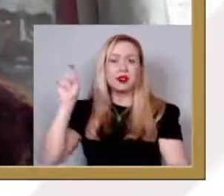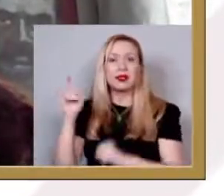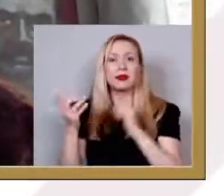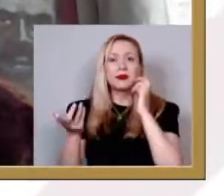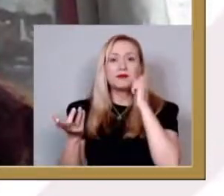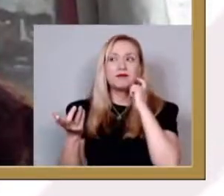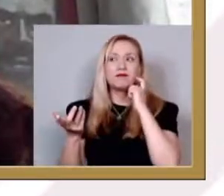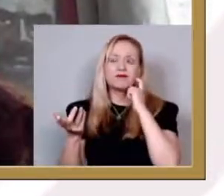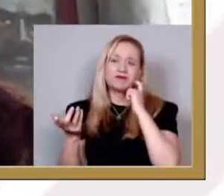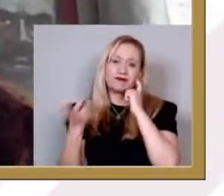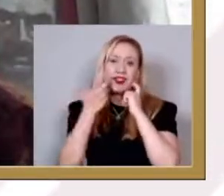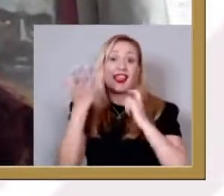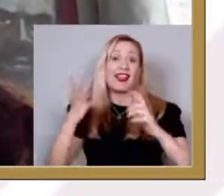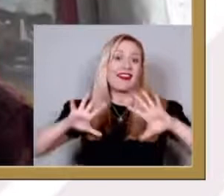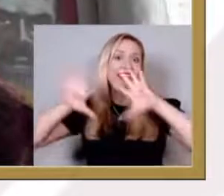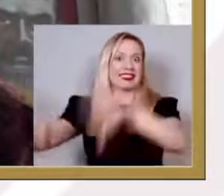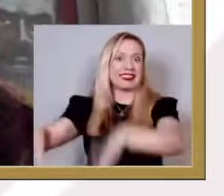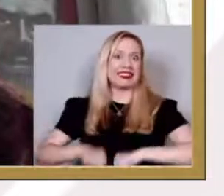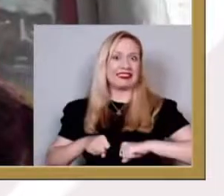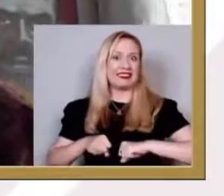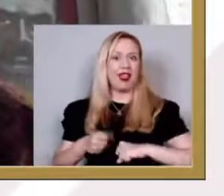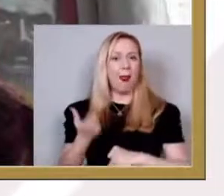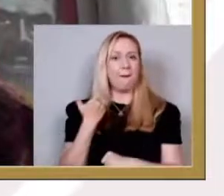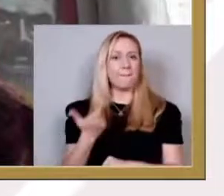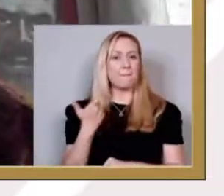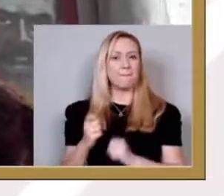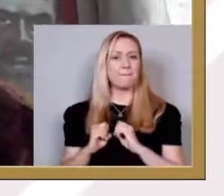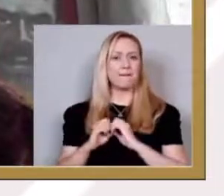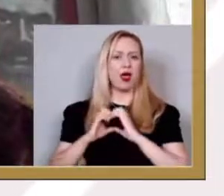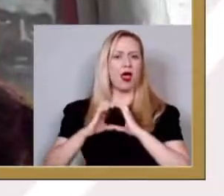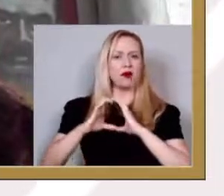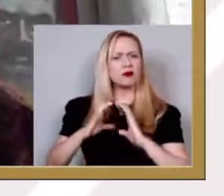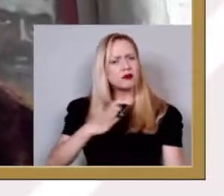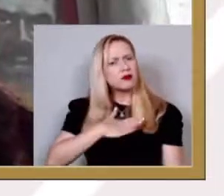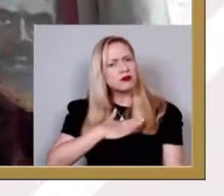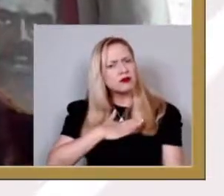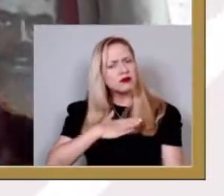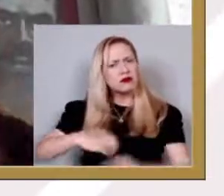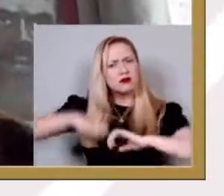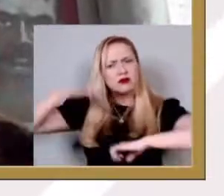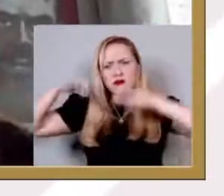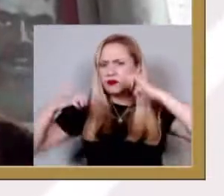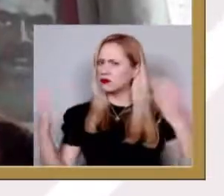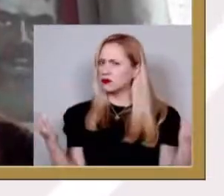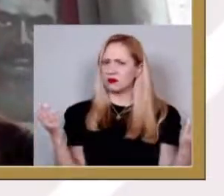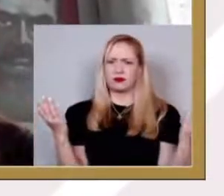ganen esta lucha en contra de nosotras las personas mayores.